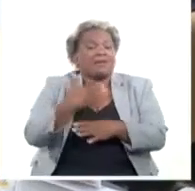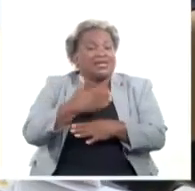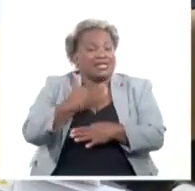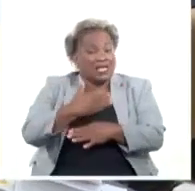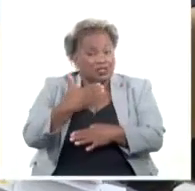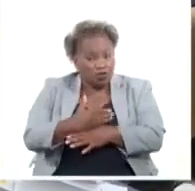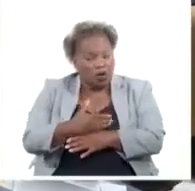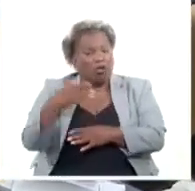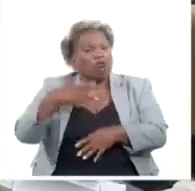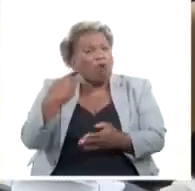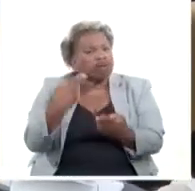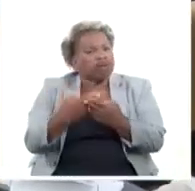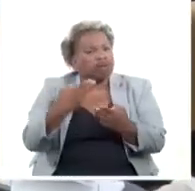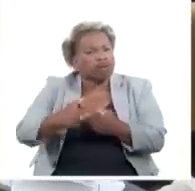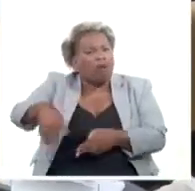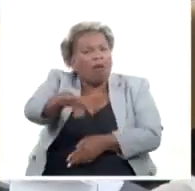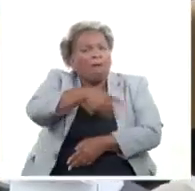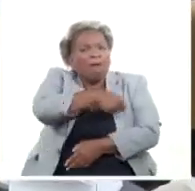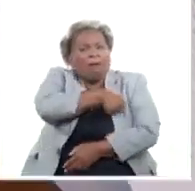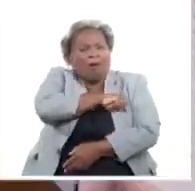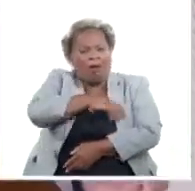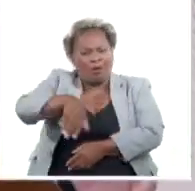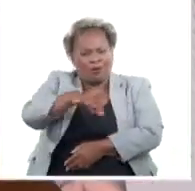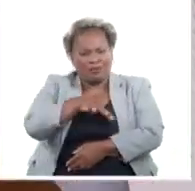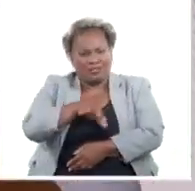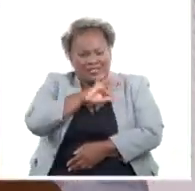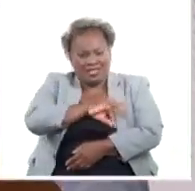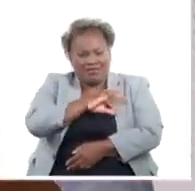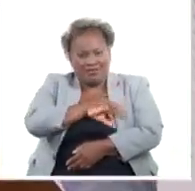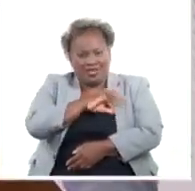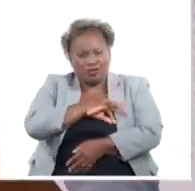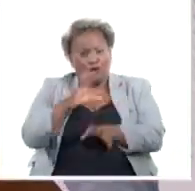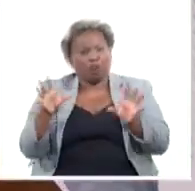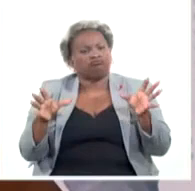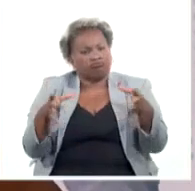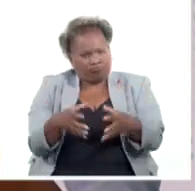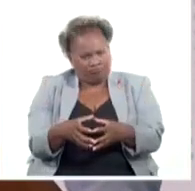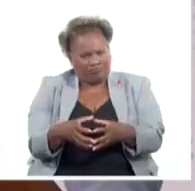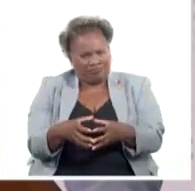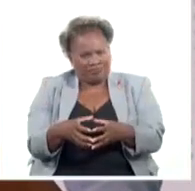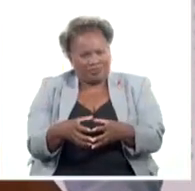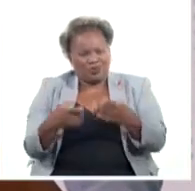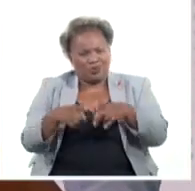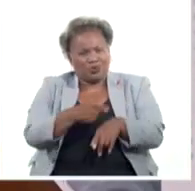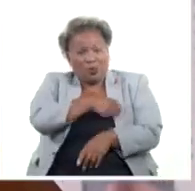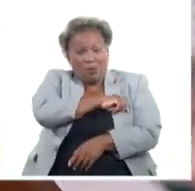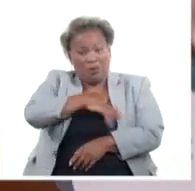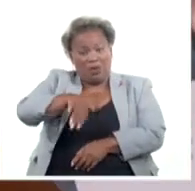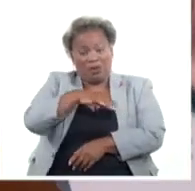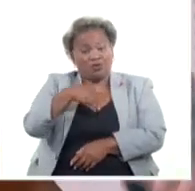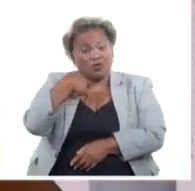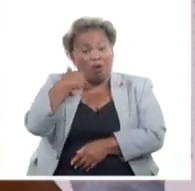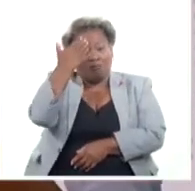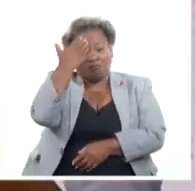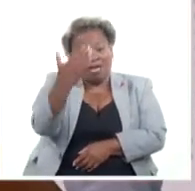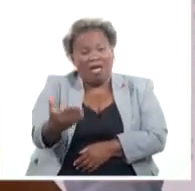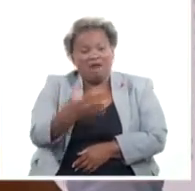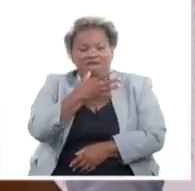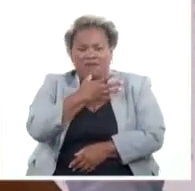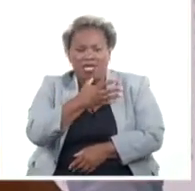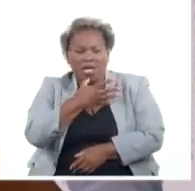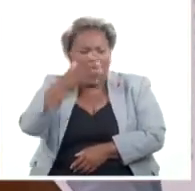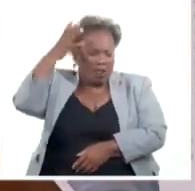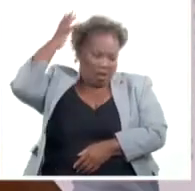fuerza colectiva. Las satisfacciones son colectivas. En ellas me afirmo para agradecer a Fidel, a